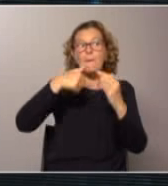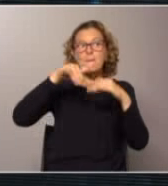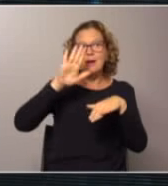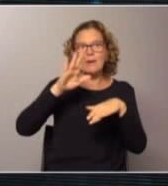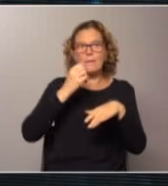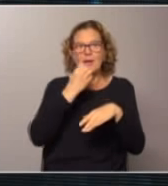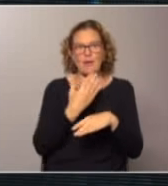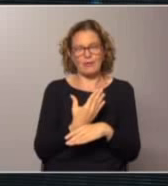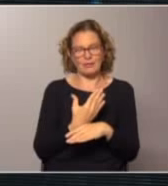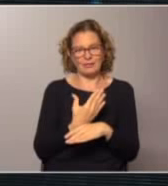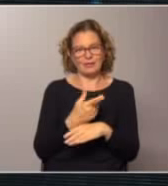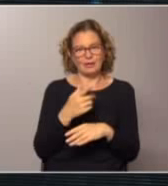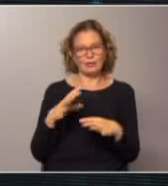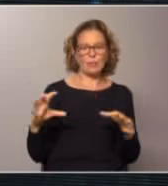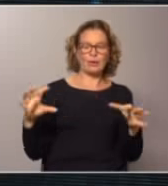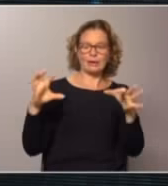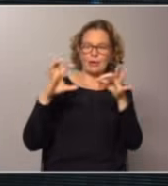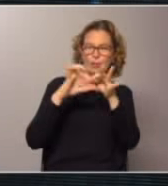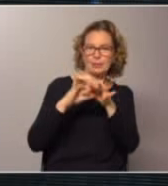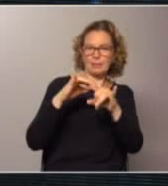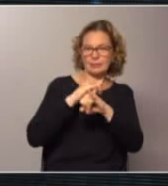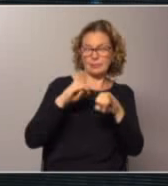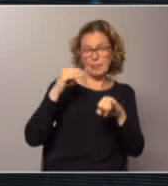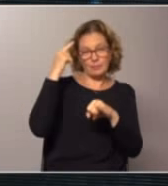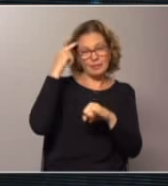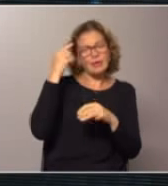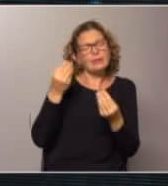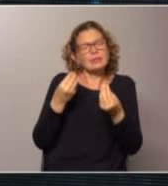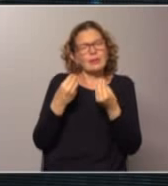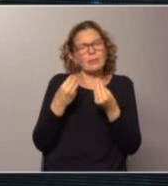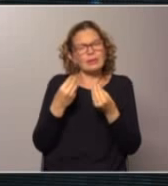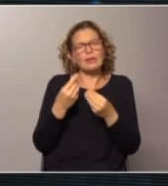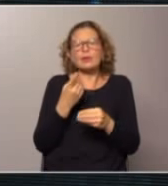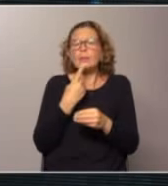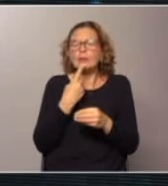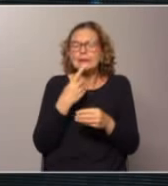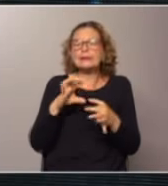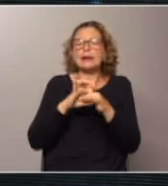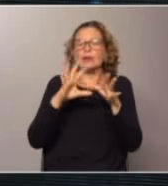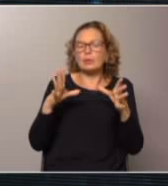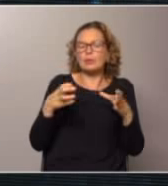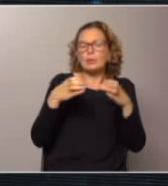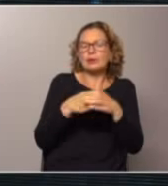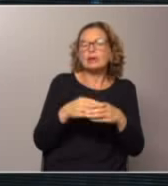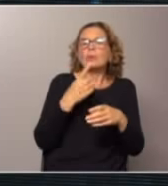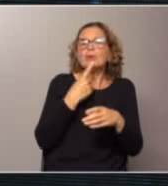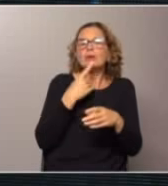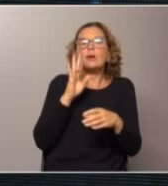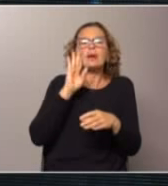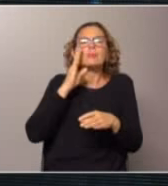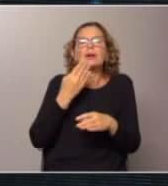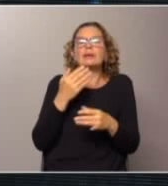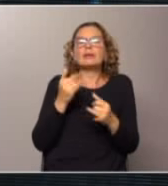son cosas que se combinan para terminar pensando que le está pasando a la política a la democracia y a los partidos que parece estar